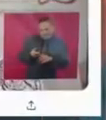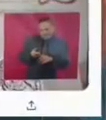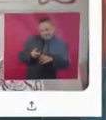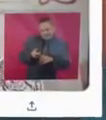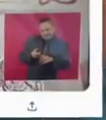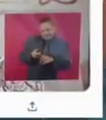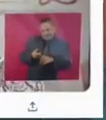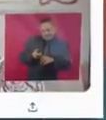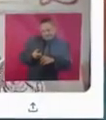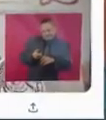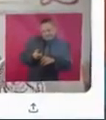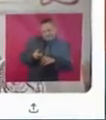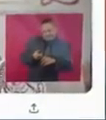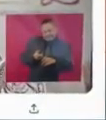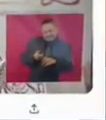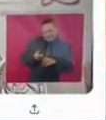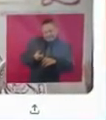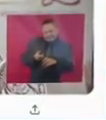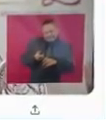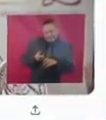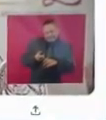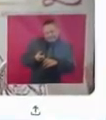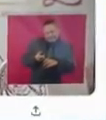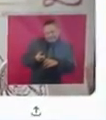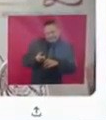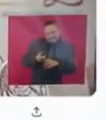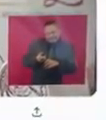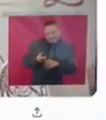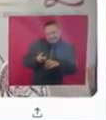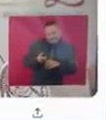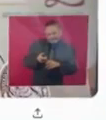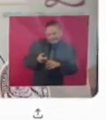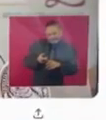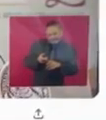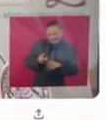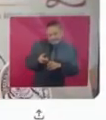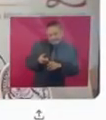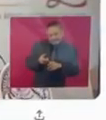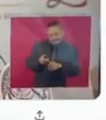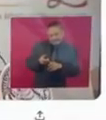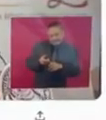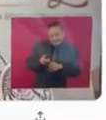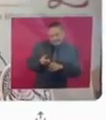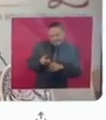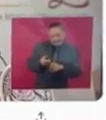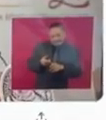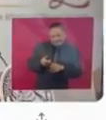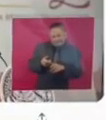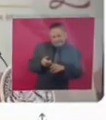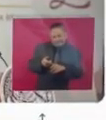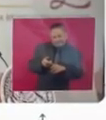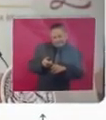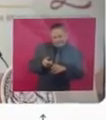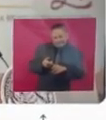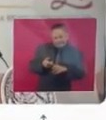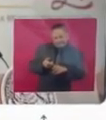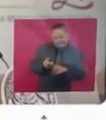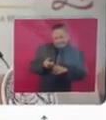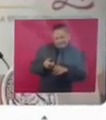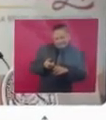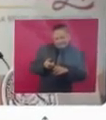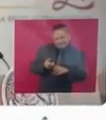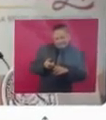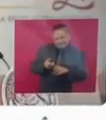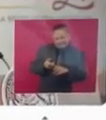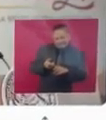Dos de los tres niños que ingresaron a un hospital con sintomatología de rabia fueron declarados con muerte cerebral en el estado de Oaxaca. Sin embargo,